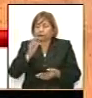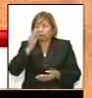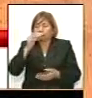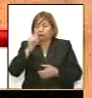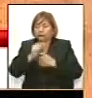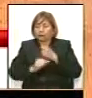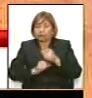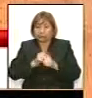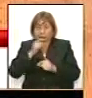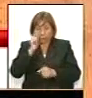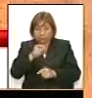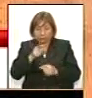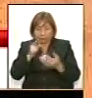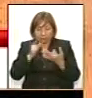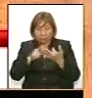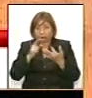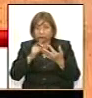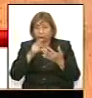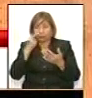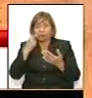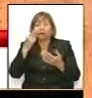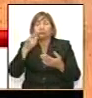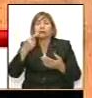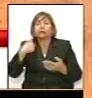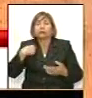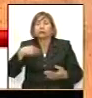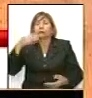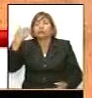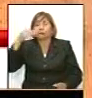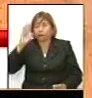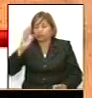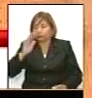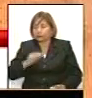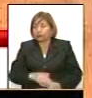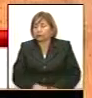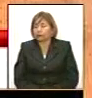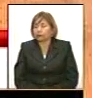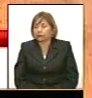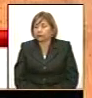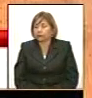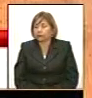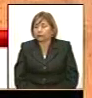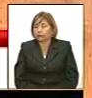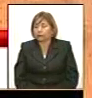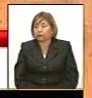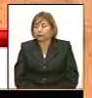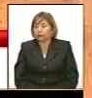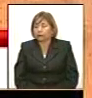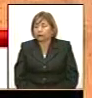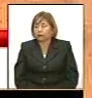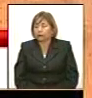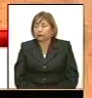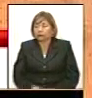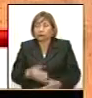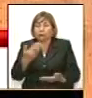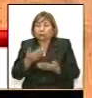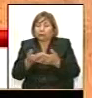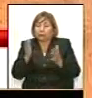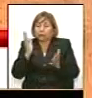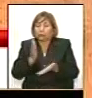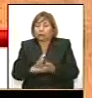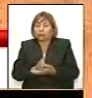tarde digan, es por ese señor que alguna vez fue, de repente, vamos a ver si llegamos a una